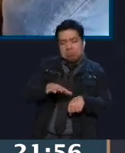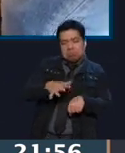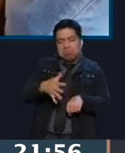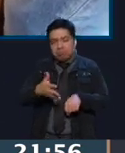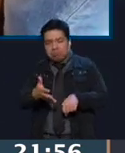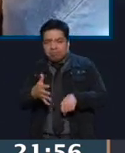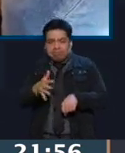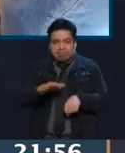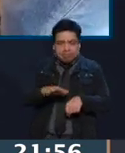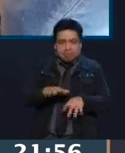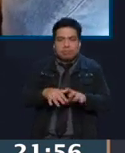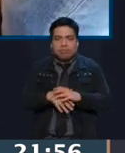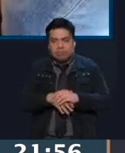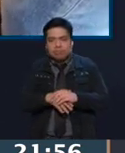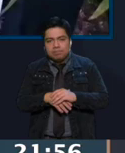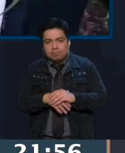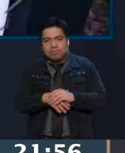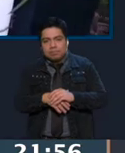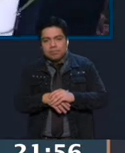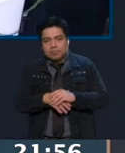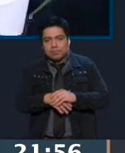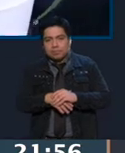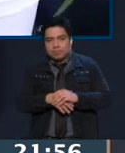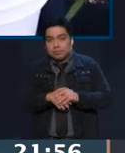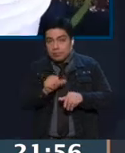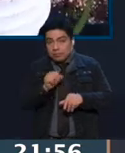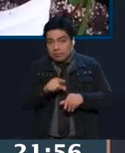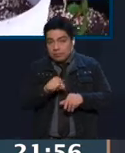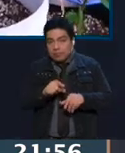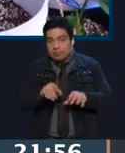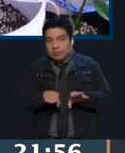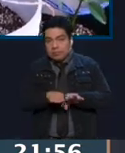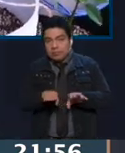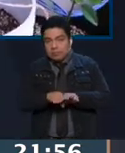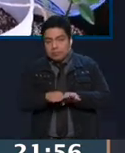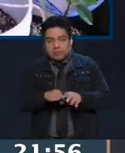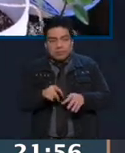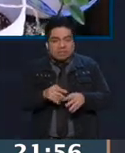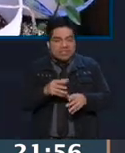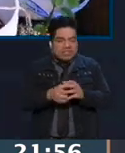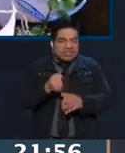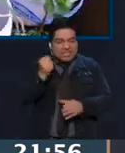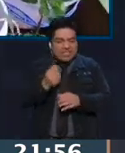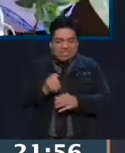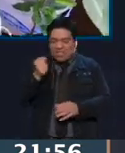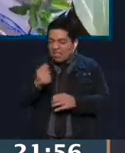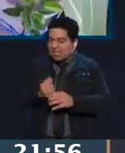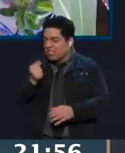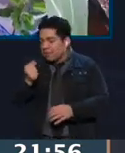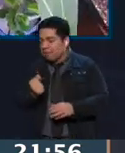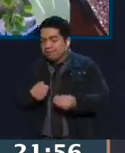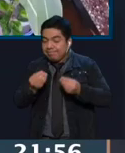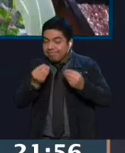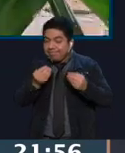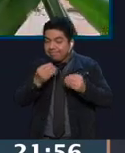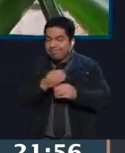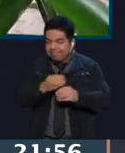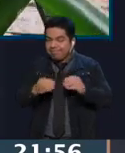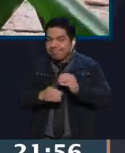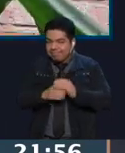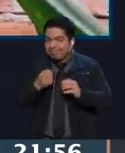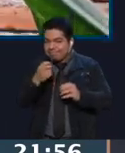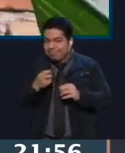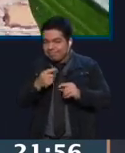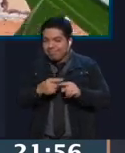hay que estar además haciendo las labores de deshierve, en fin, hay muchas labores del campo relacionadas con el ciclo agrícola de la